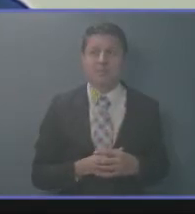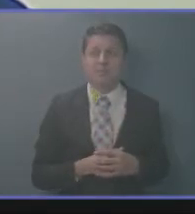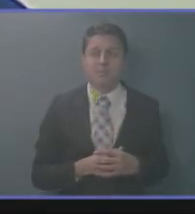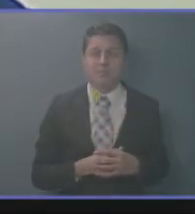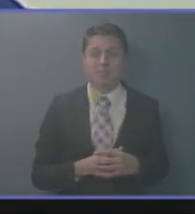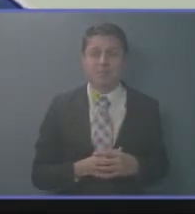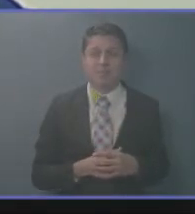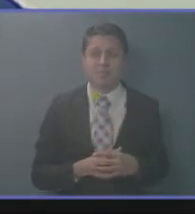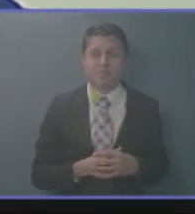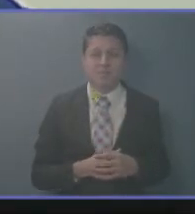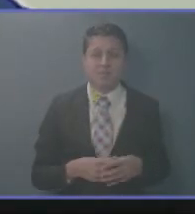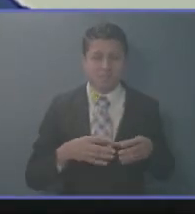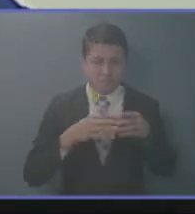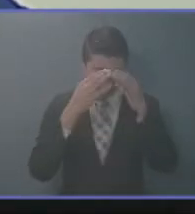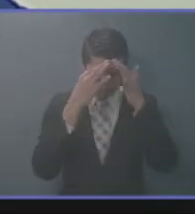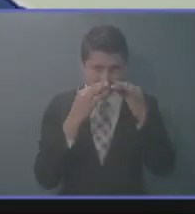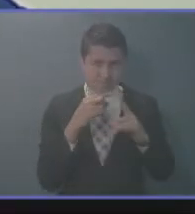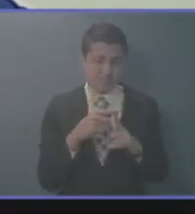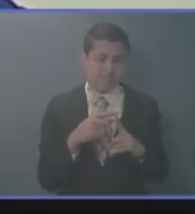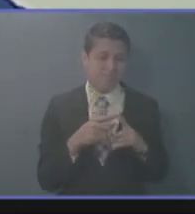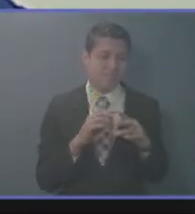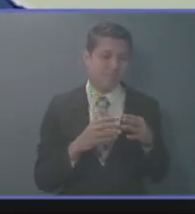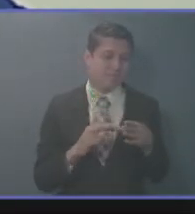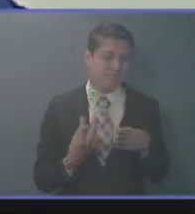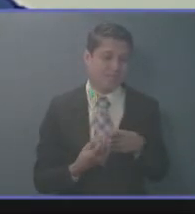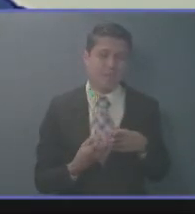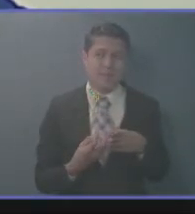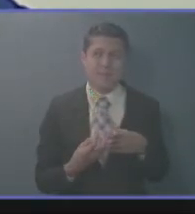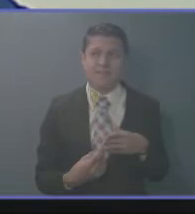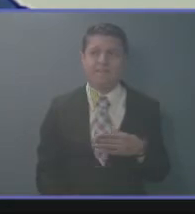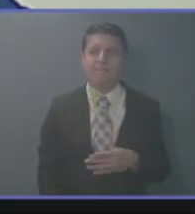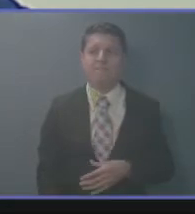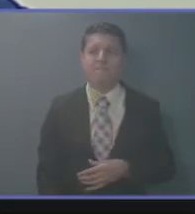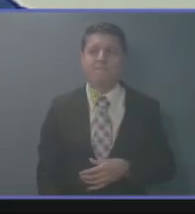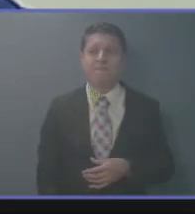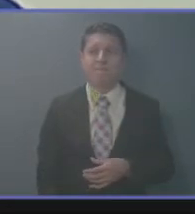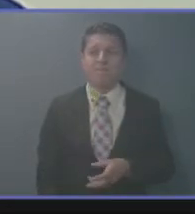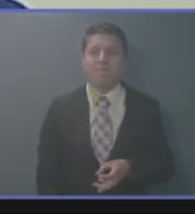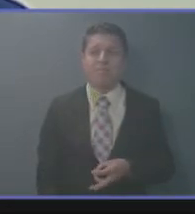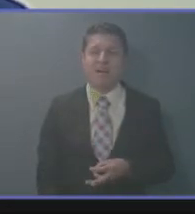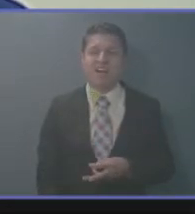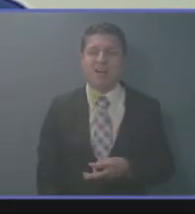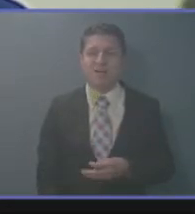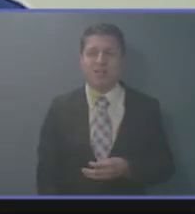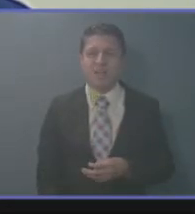emitir dictamen favorable en el sentido de emitir